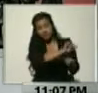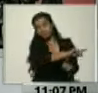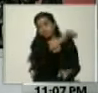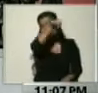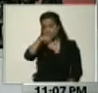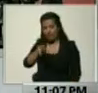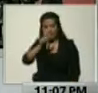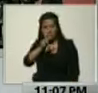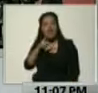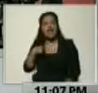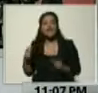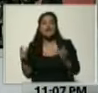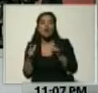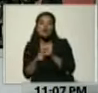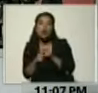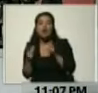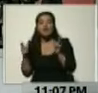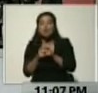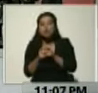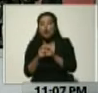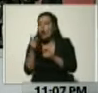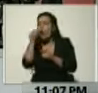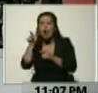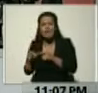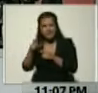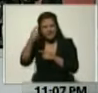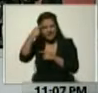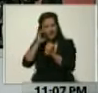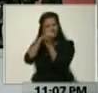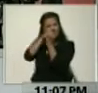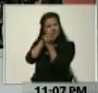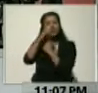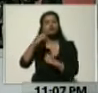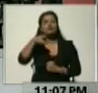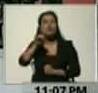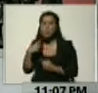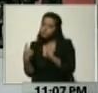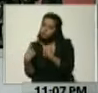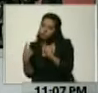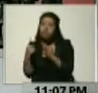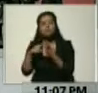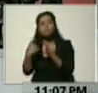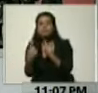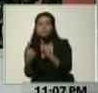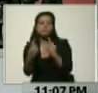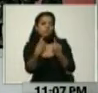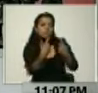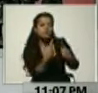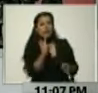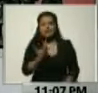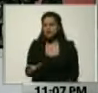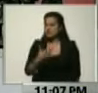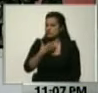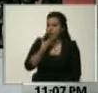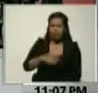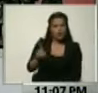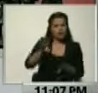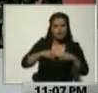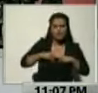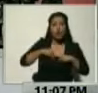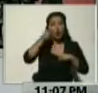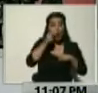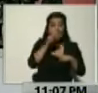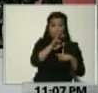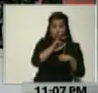y 4 personas más, a quien les comentó su total desacuerdo con el despliegue internacional emprendido por los diputados Luis Florido y William